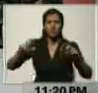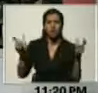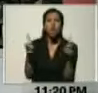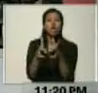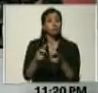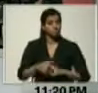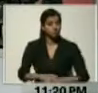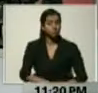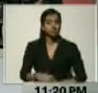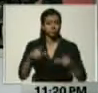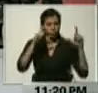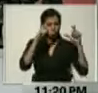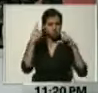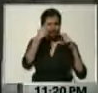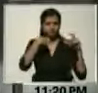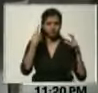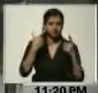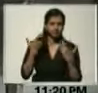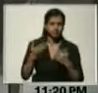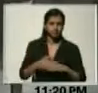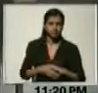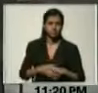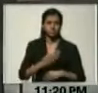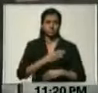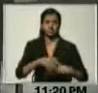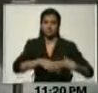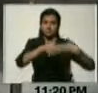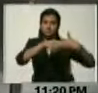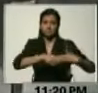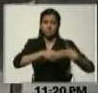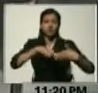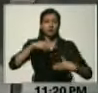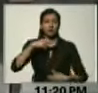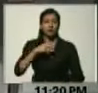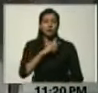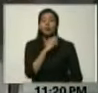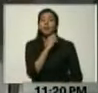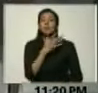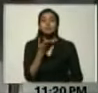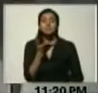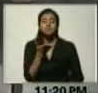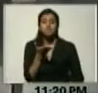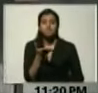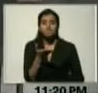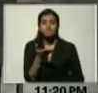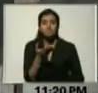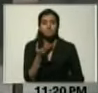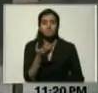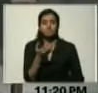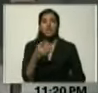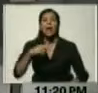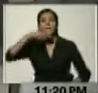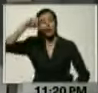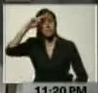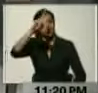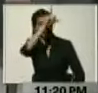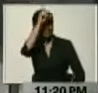¿eh? Mira, Uribe dándole la mano al señor padre excelentísimo de El Monstruo de Ramo Verde.